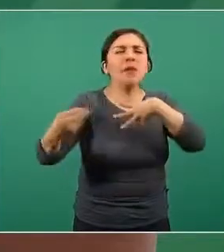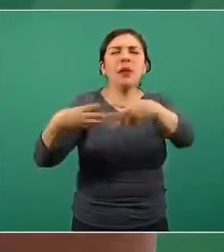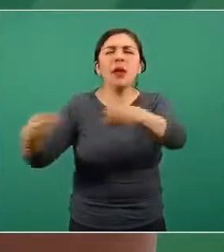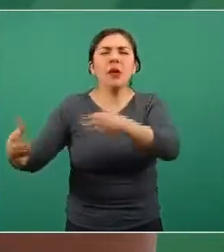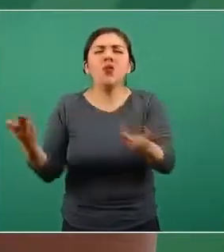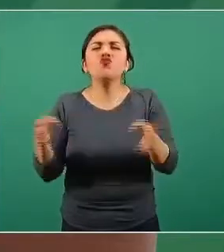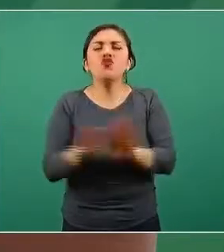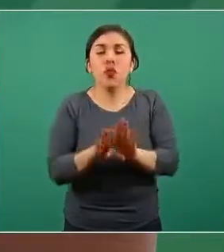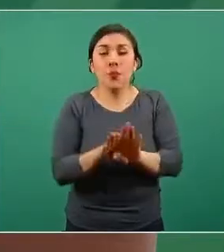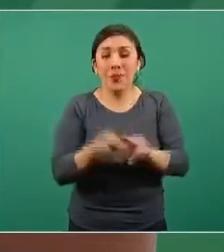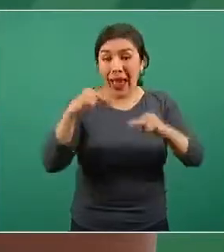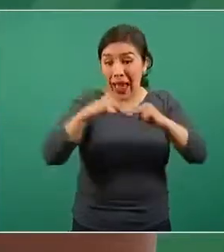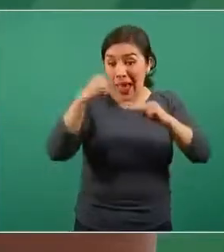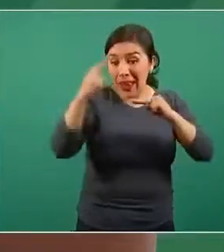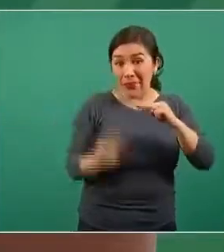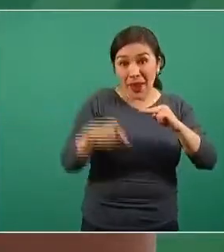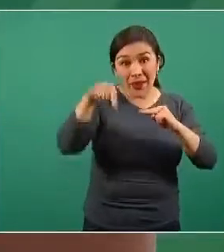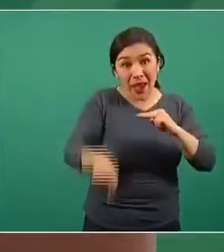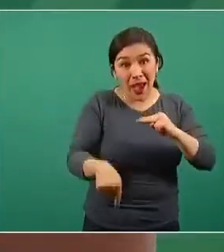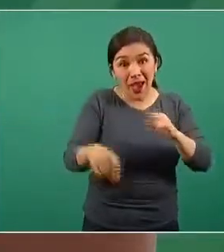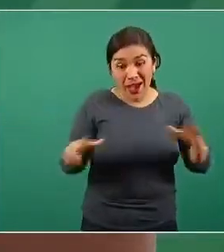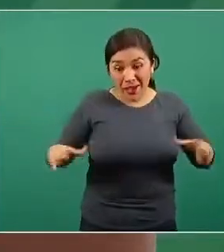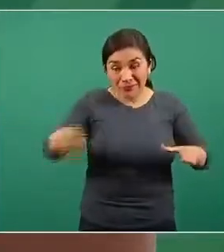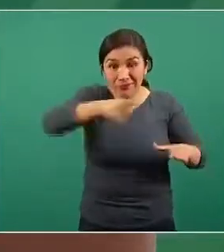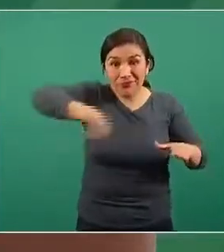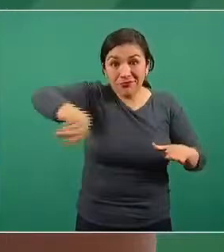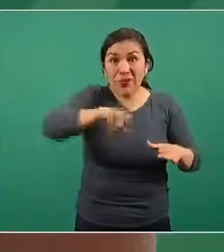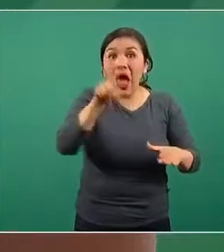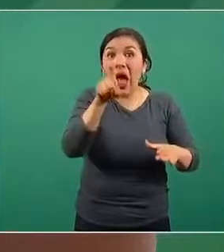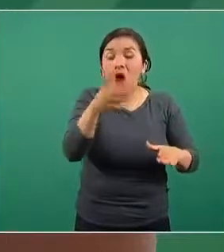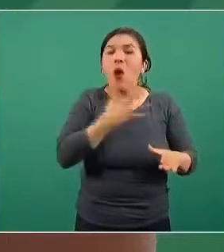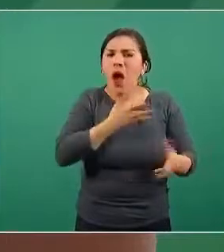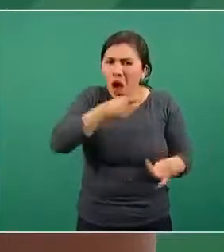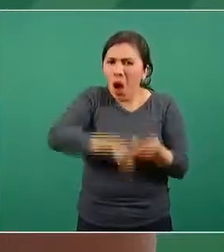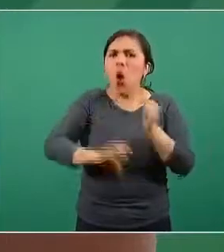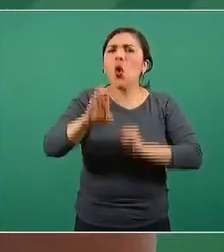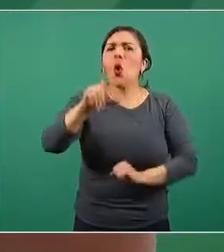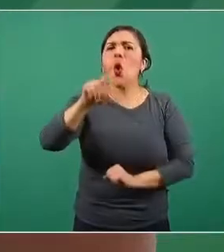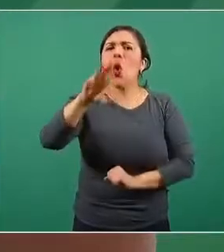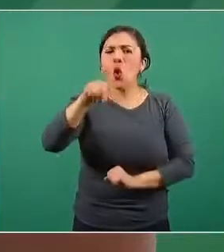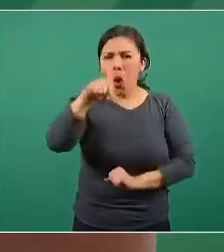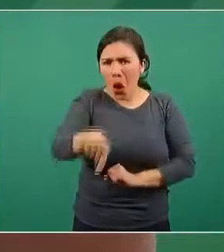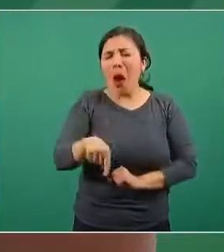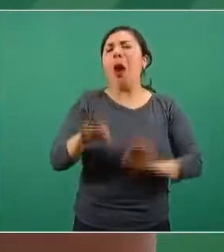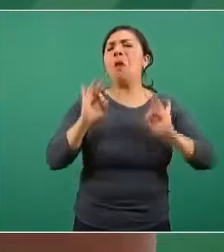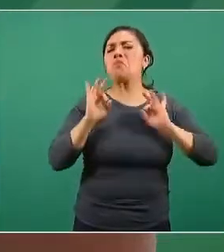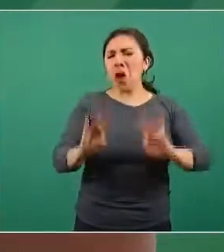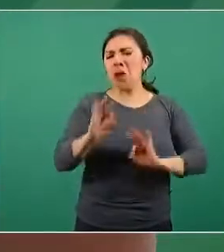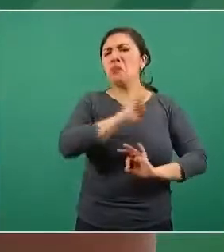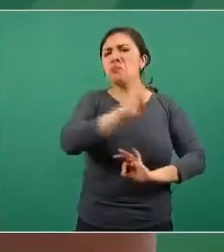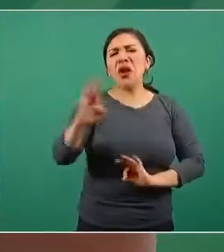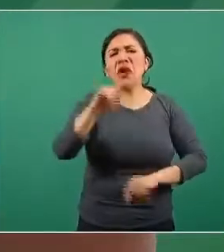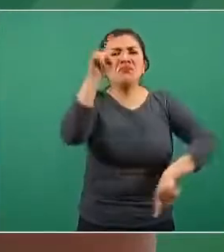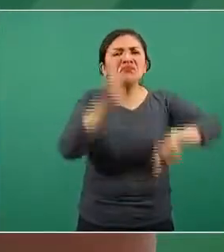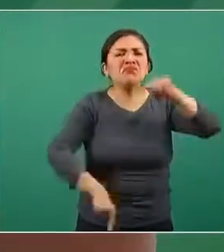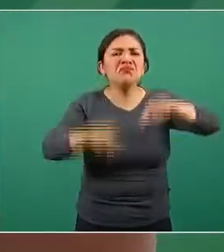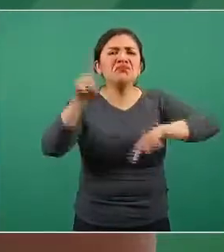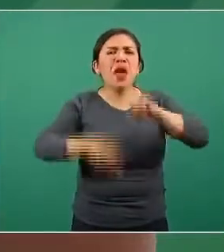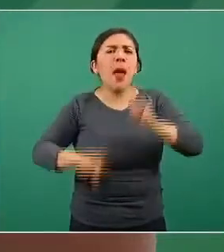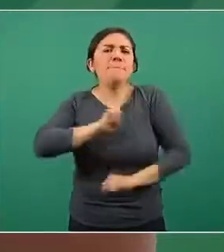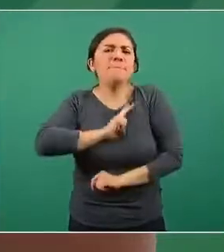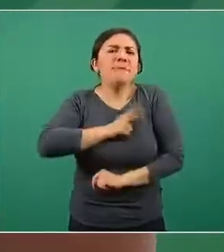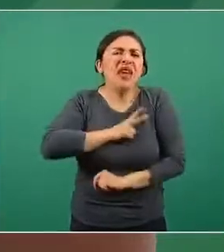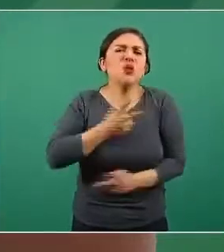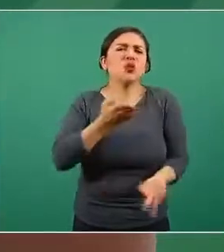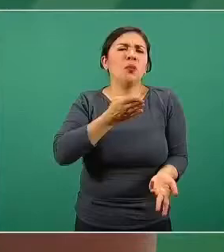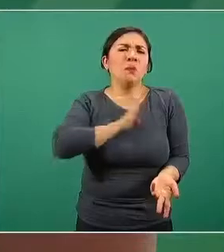Las albercas al final, y como bien lo menciona, el agua está clorada y eso sería suficiente para inactivar a cualquier